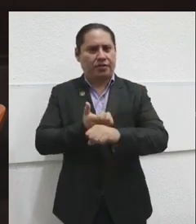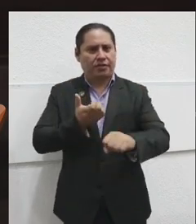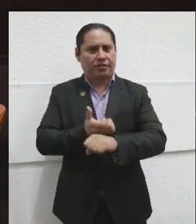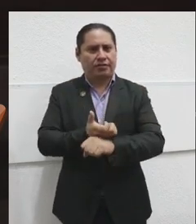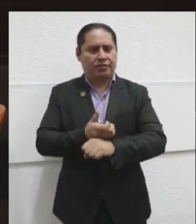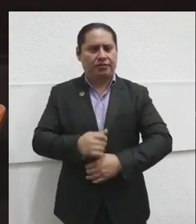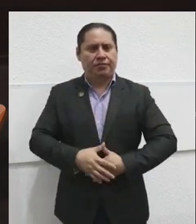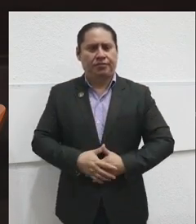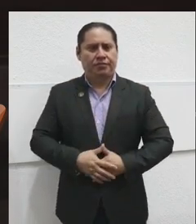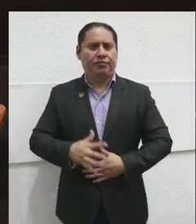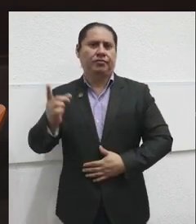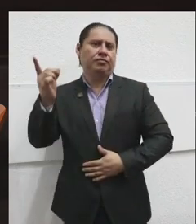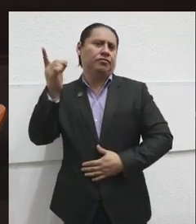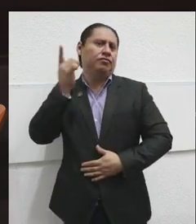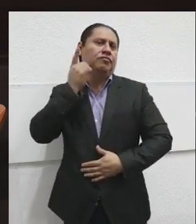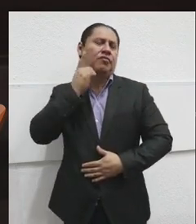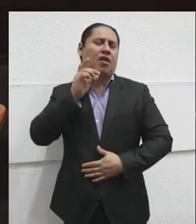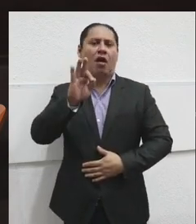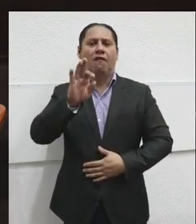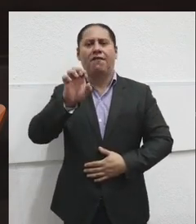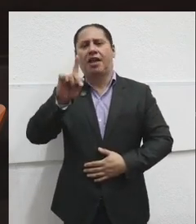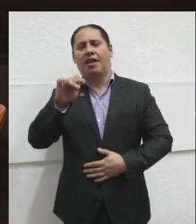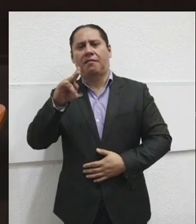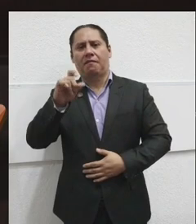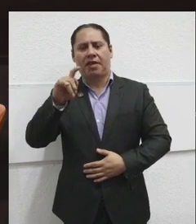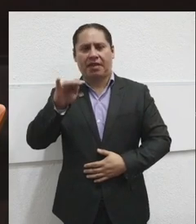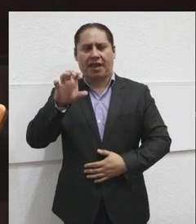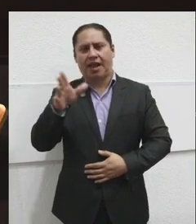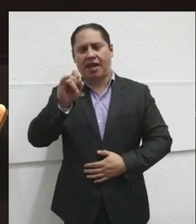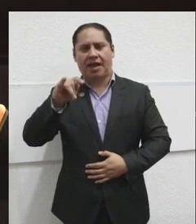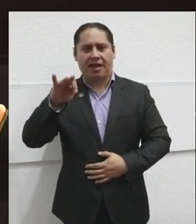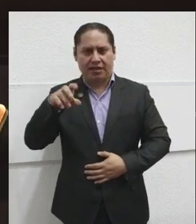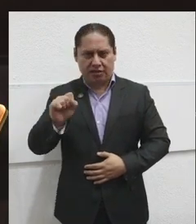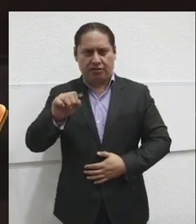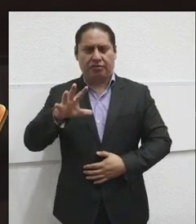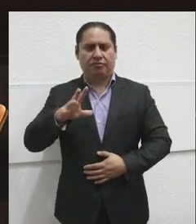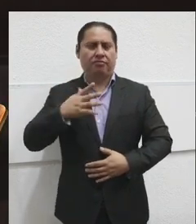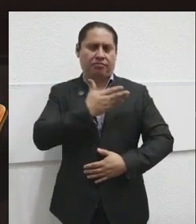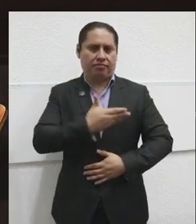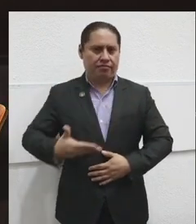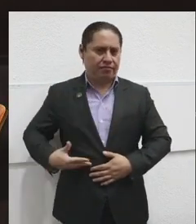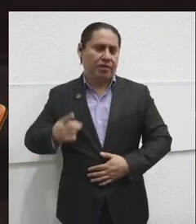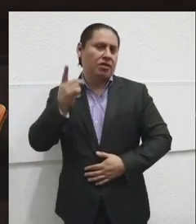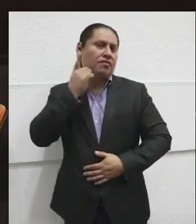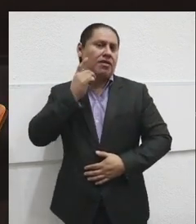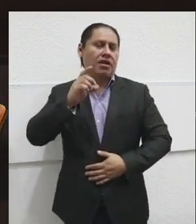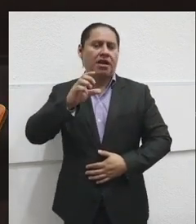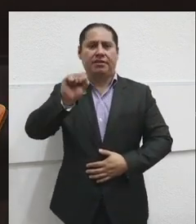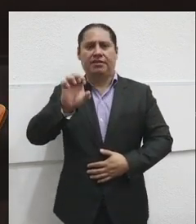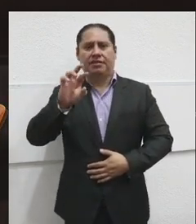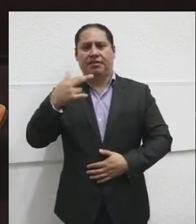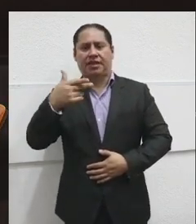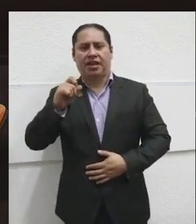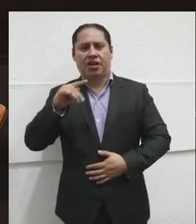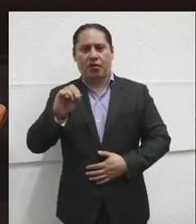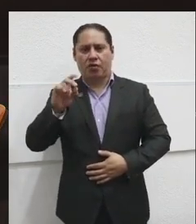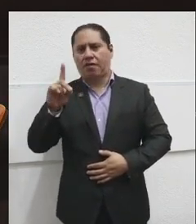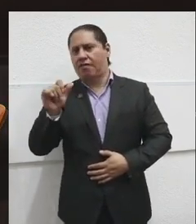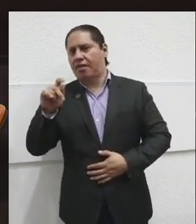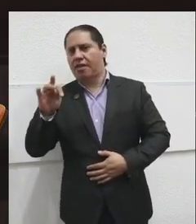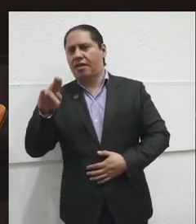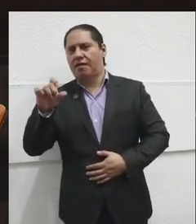del Estado, diputado Felipe de Jesús Anda Pastana, presidente, diputado Sergio David Molina